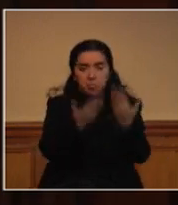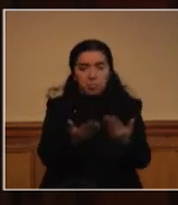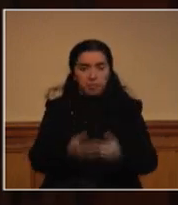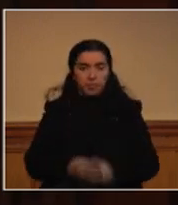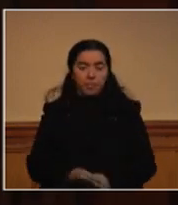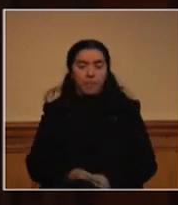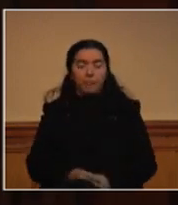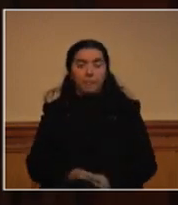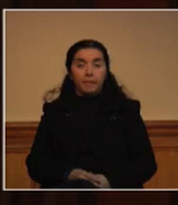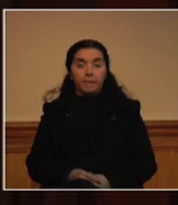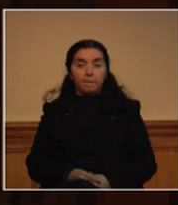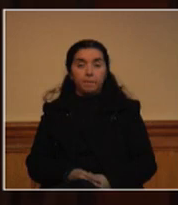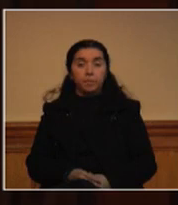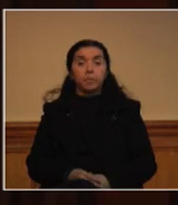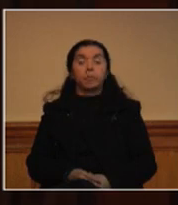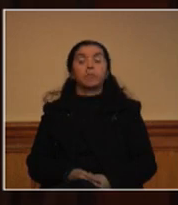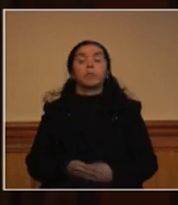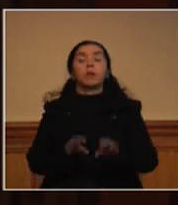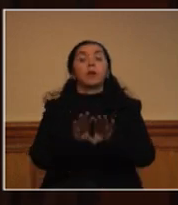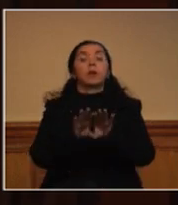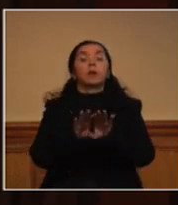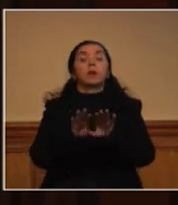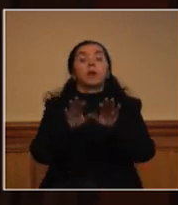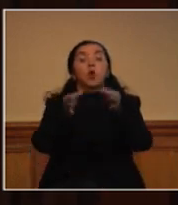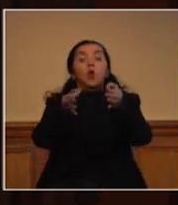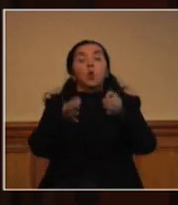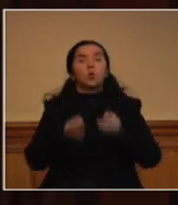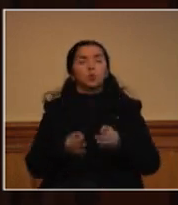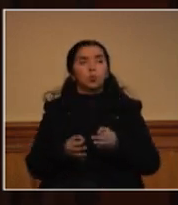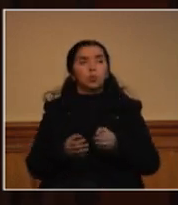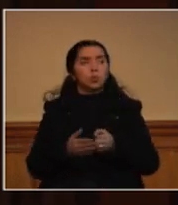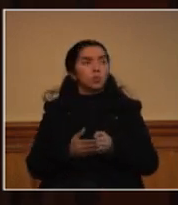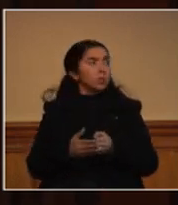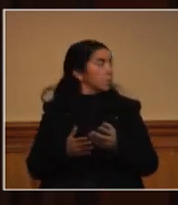conocimiento. Conclusión, vamos bien de tiempo.